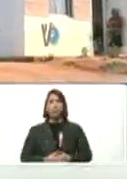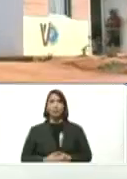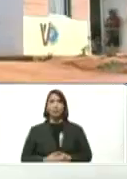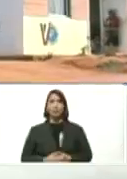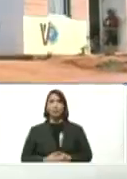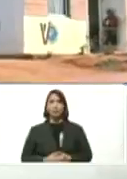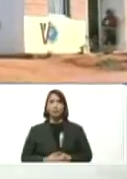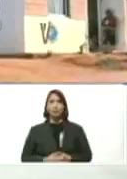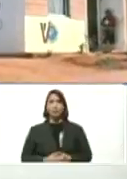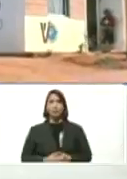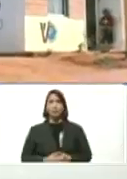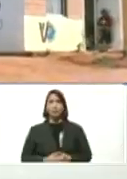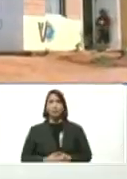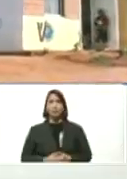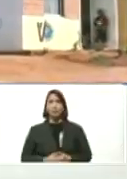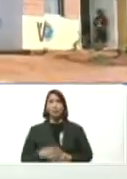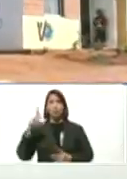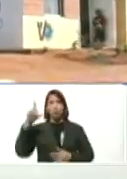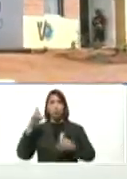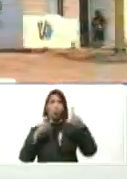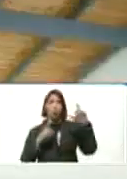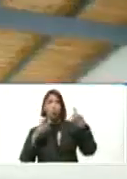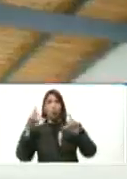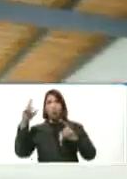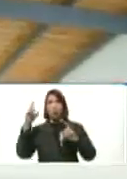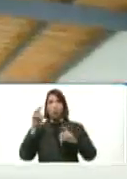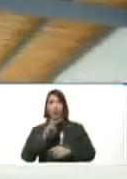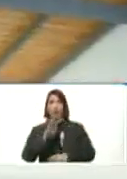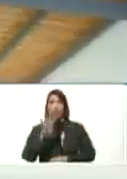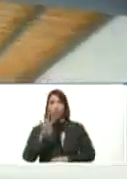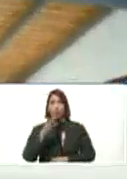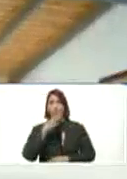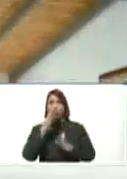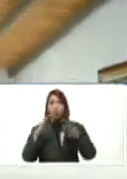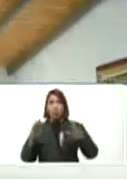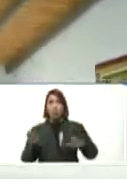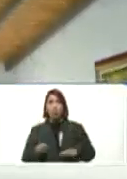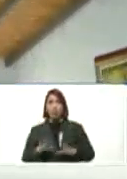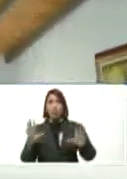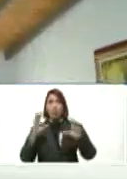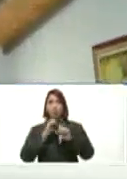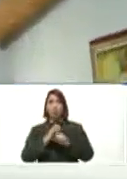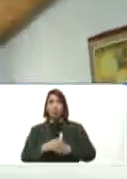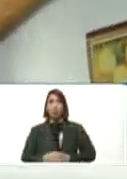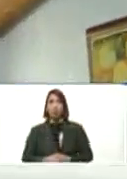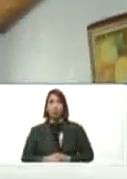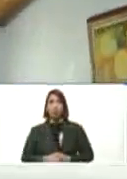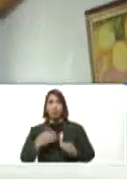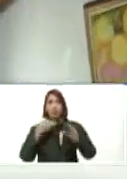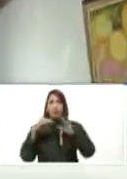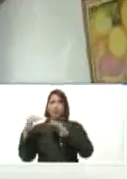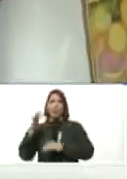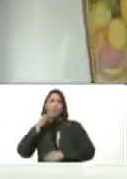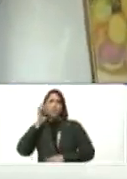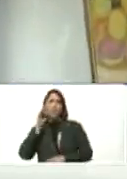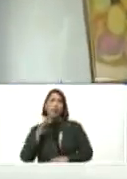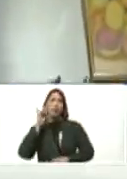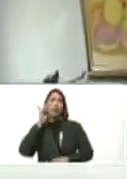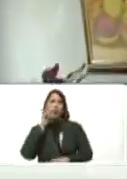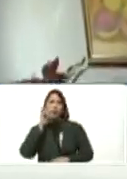emprendedoras y se tomaban su foto de la pijama el 24 de diciembre en la noche? Y entonces eso corría por el Facebook, corría por